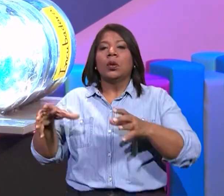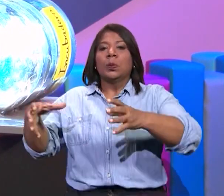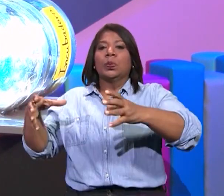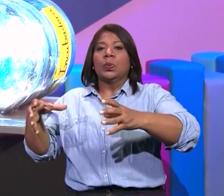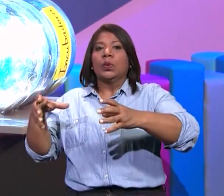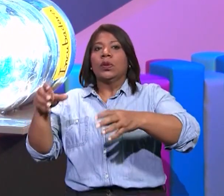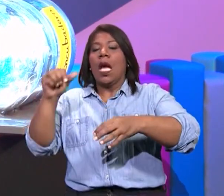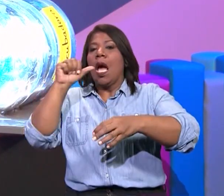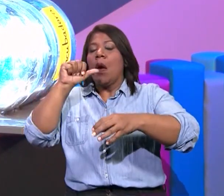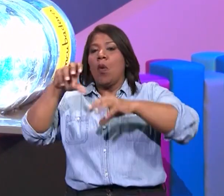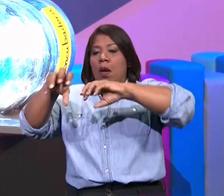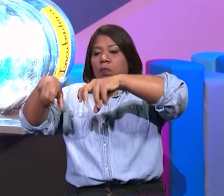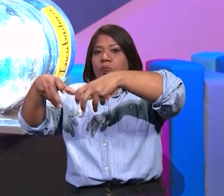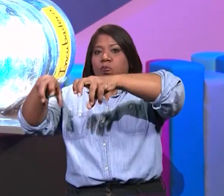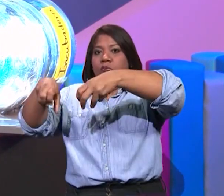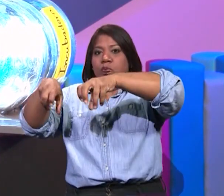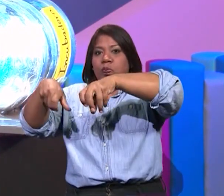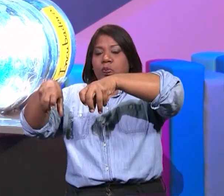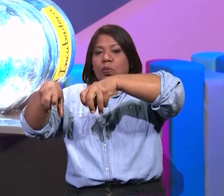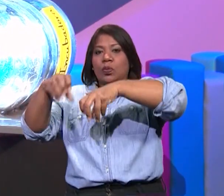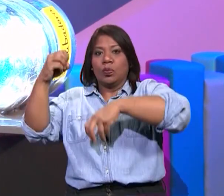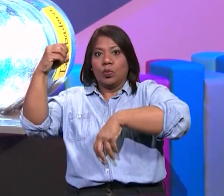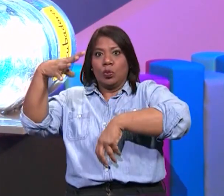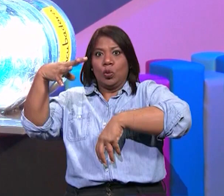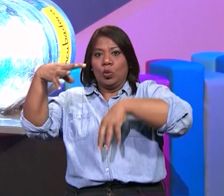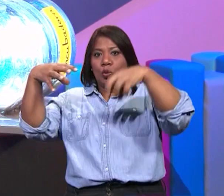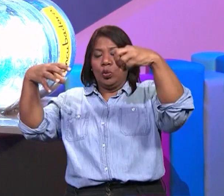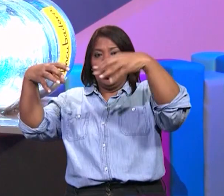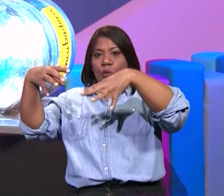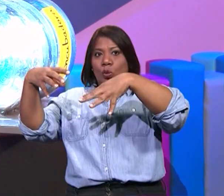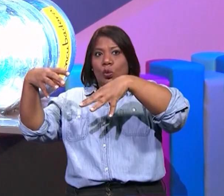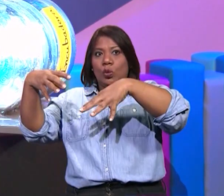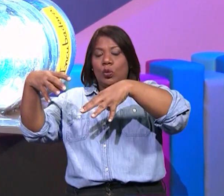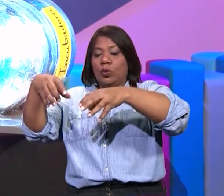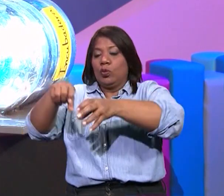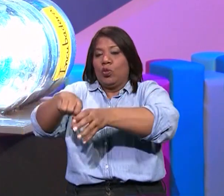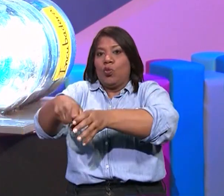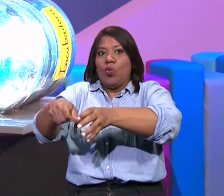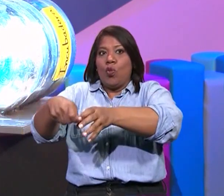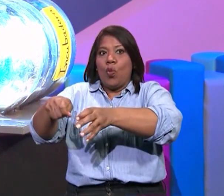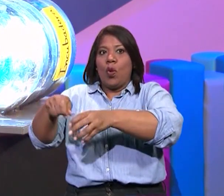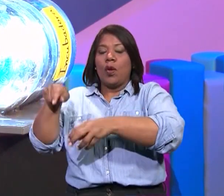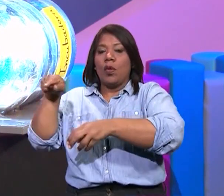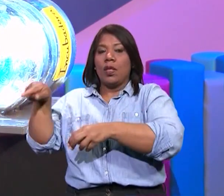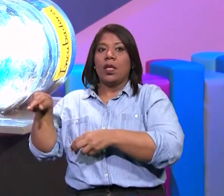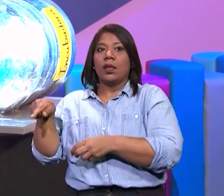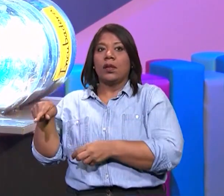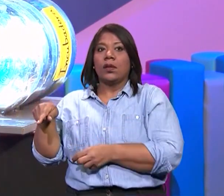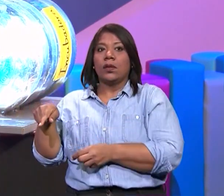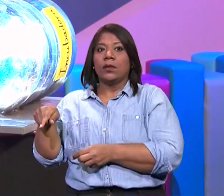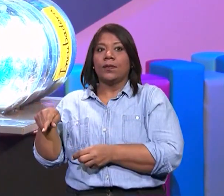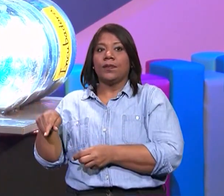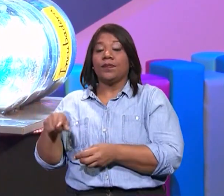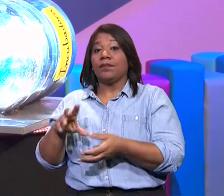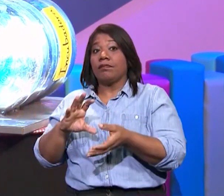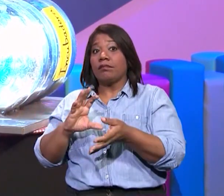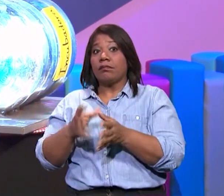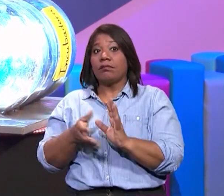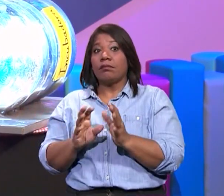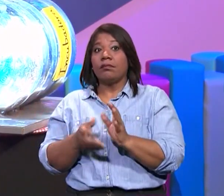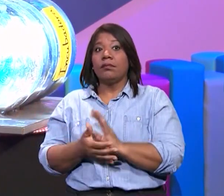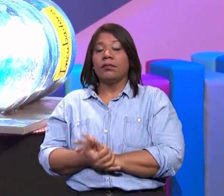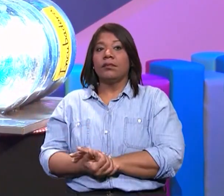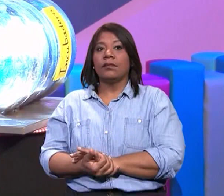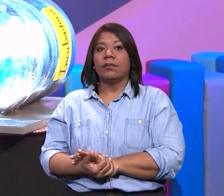unos focos que teníamos, ¿verdad? Colocamos aquí este orificio para que al momento de cerrar, cuando colocamos